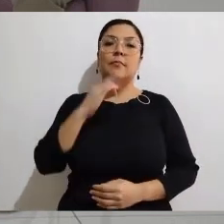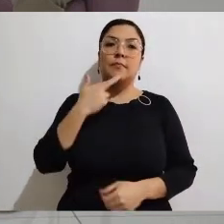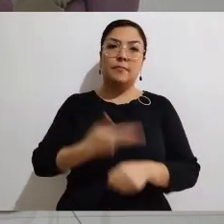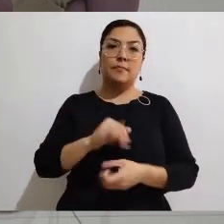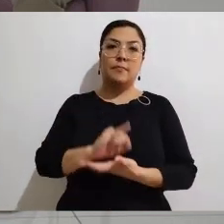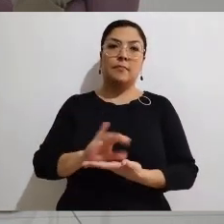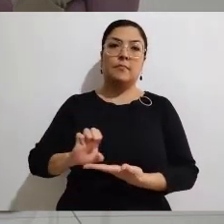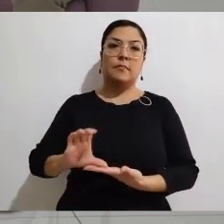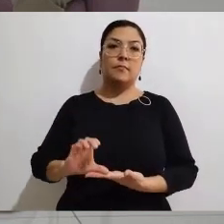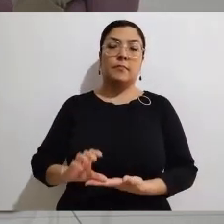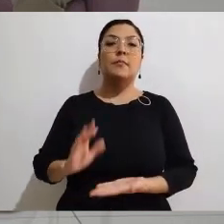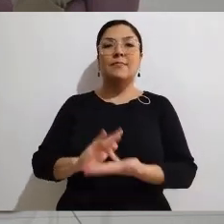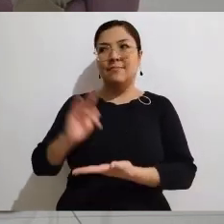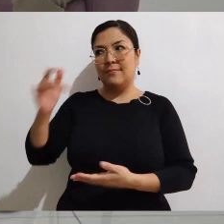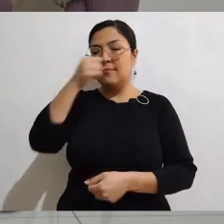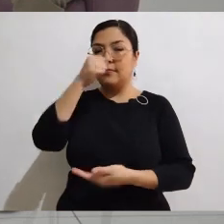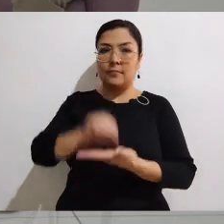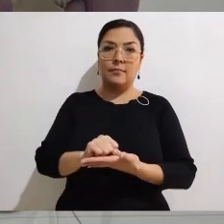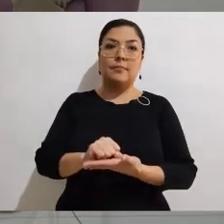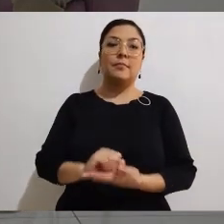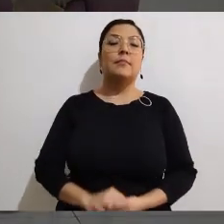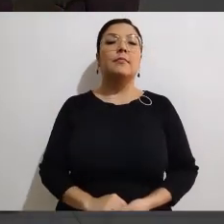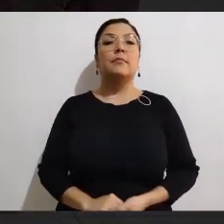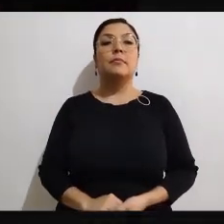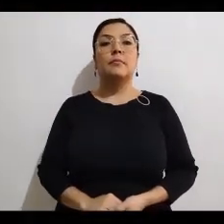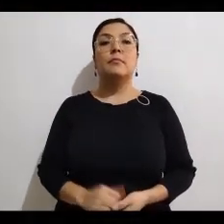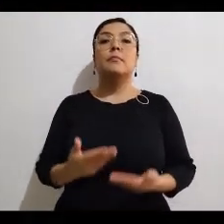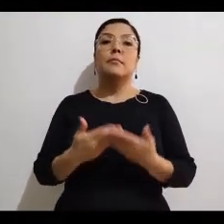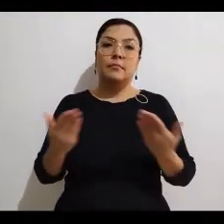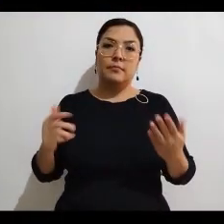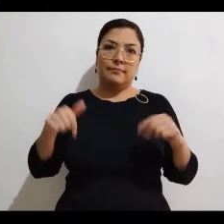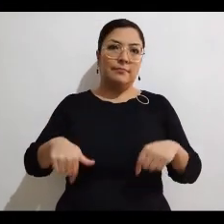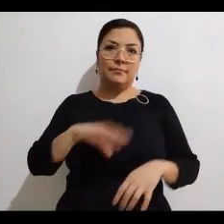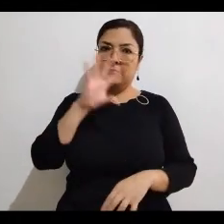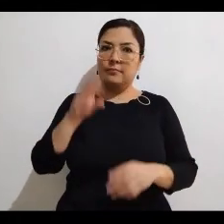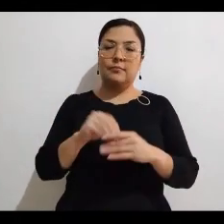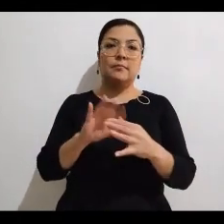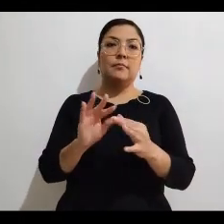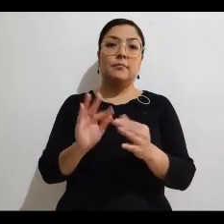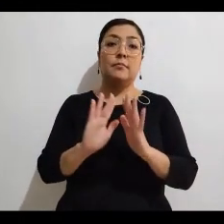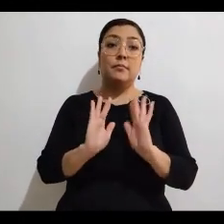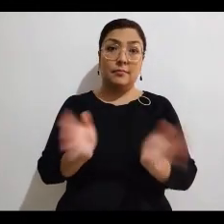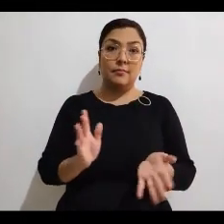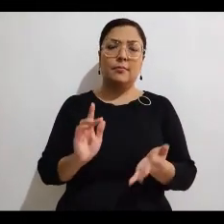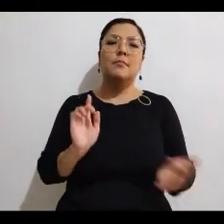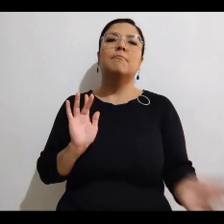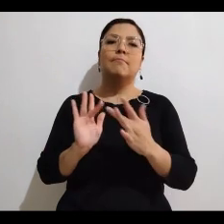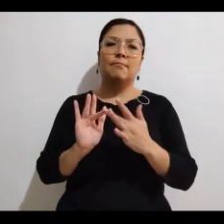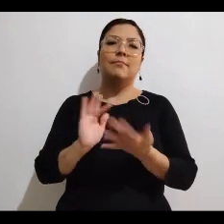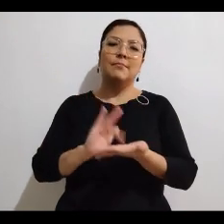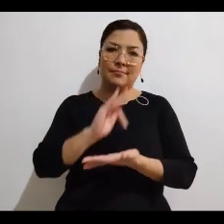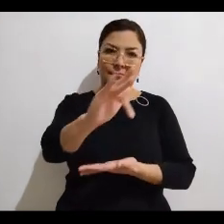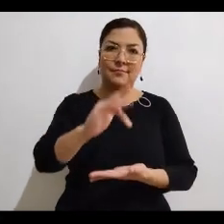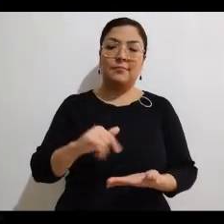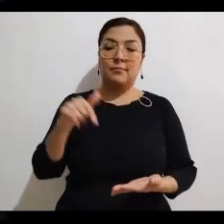del Instituto Electoral de Coahuila. Muchas gracias, secretario. Muchas gracias. Y bueno, fue todo. Muchísimas gracias por haber estado aquí con nosotros en su programa